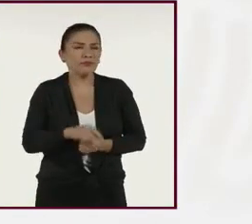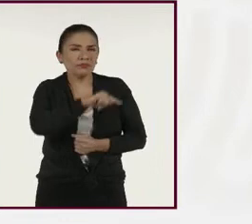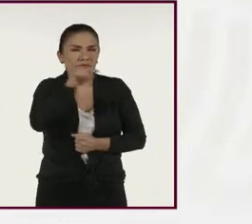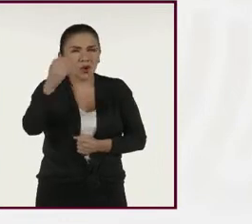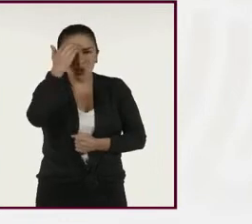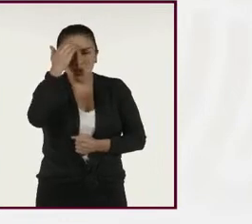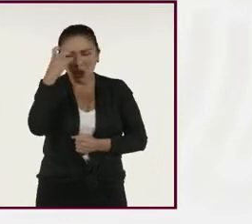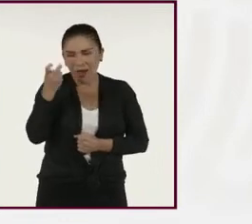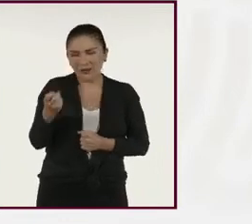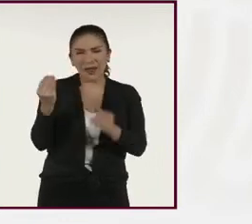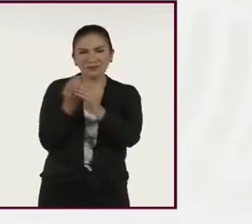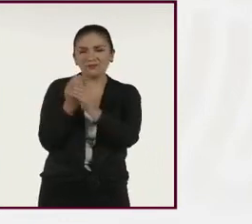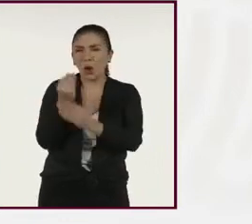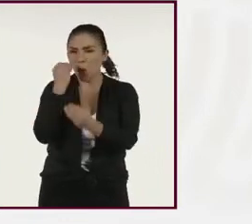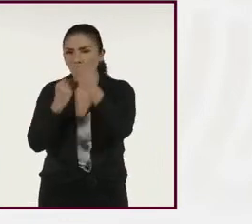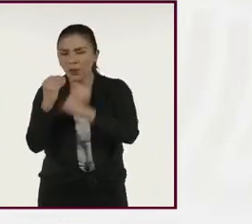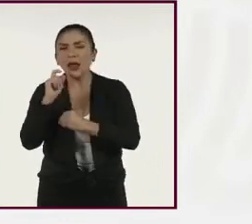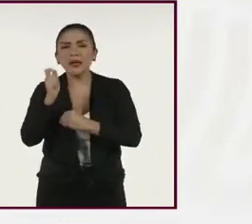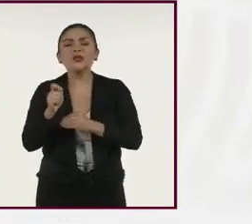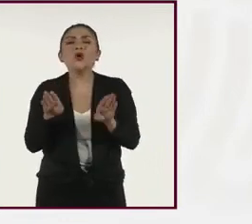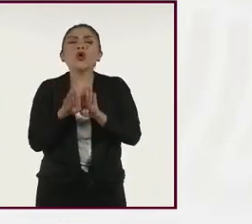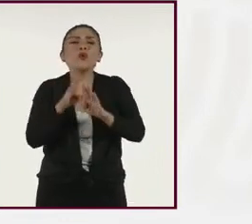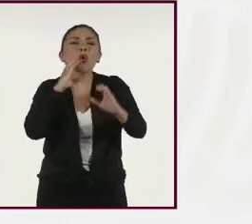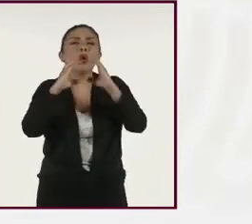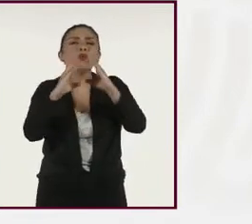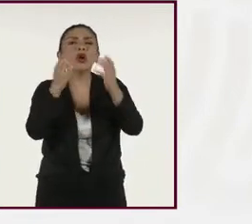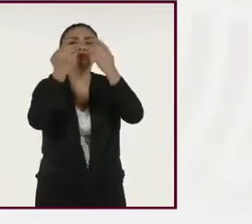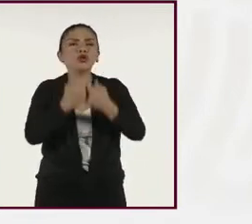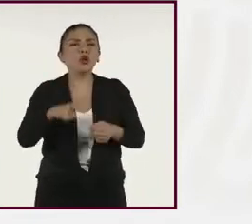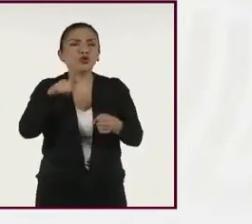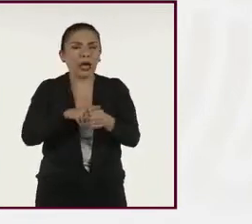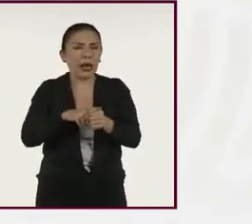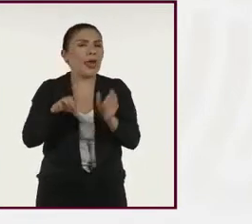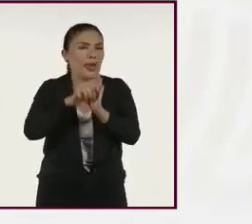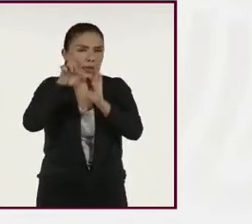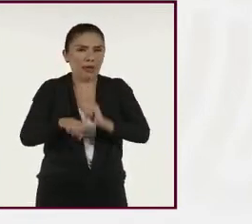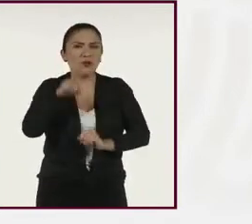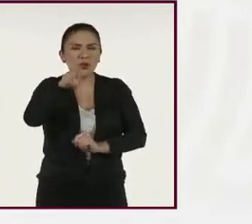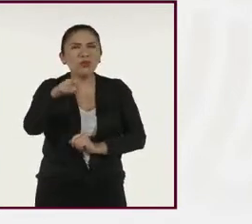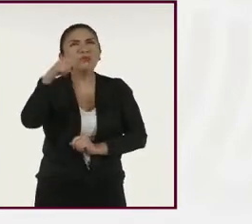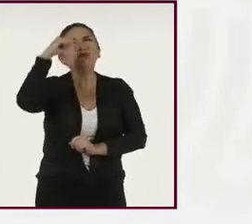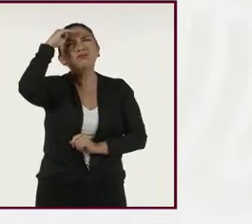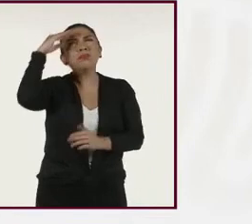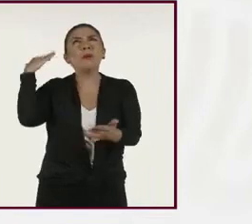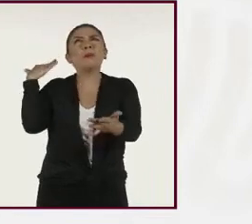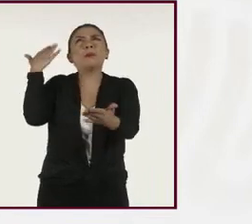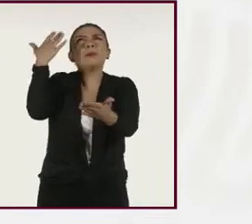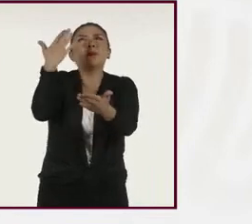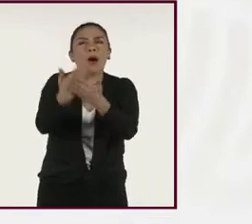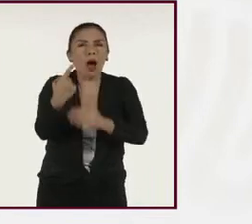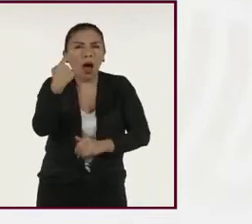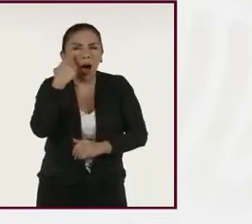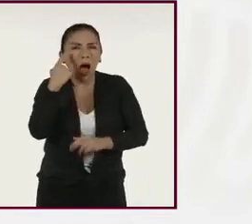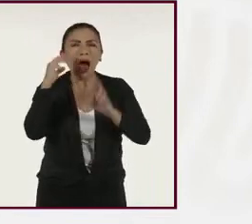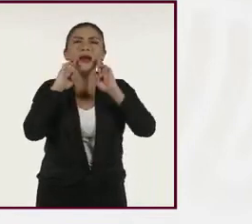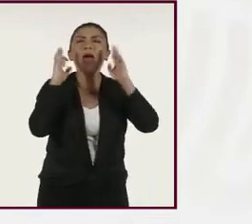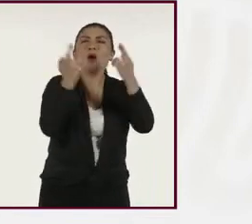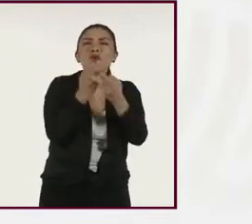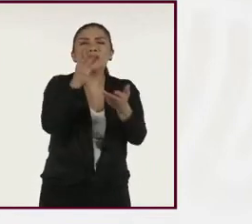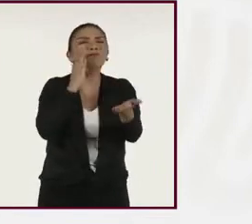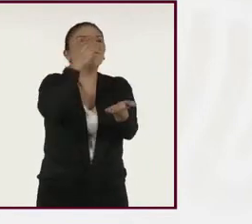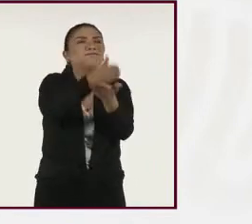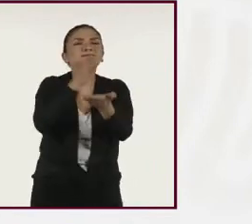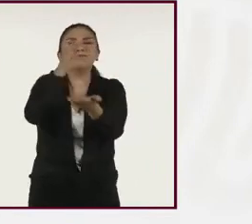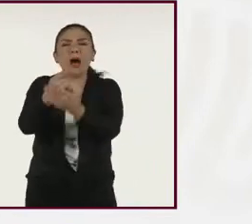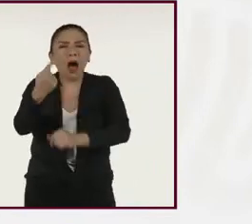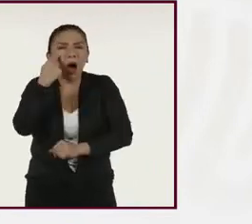a la alimentación como un acto de comunicación social. Si ustedes hacen un recuento, la mayoría de las reuniones a las que acudimos